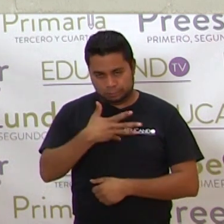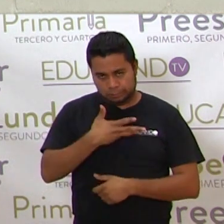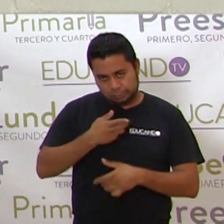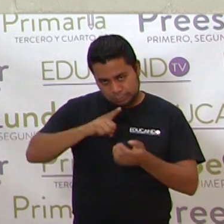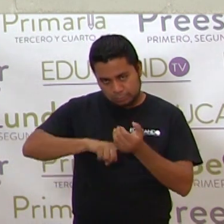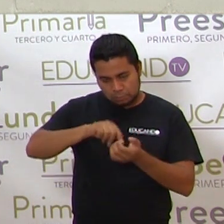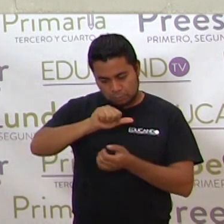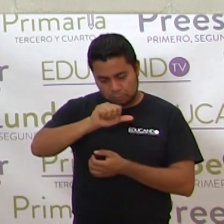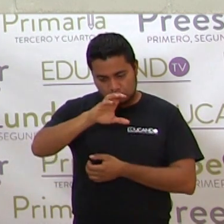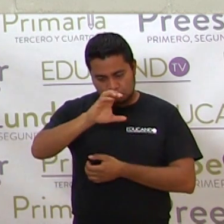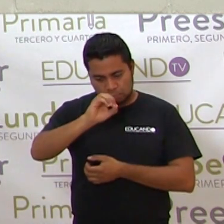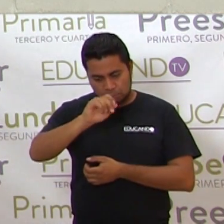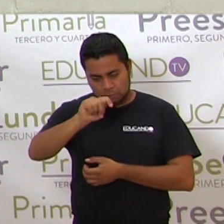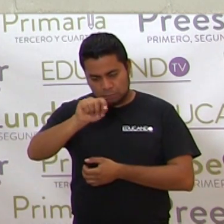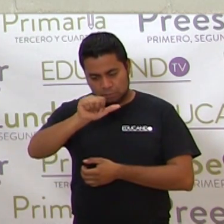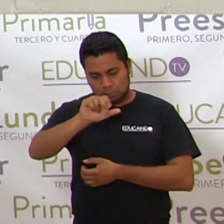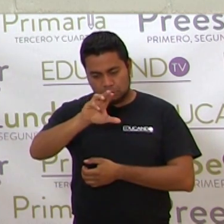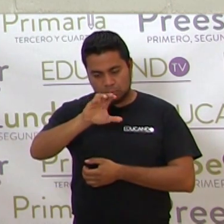acotaciones. ¿Bien?